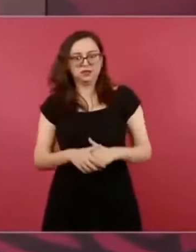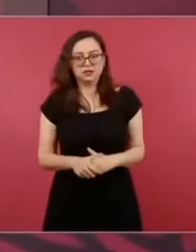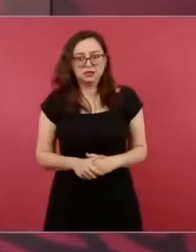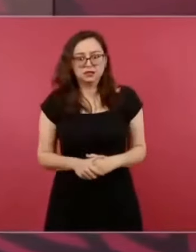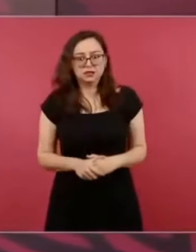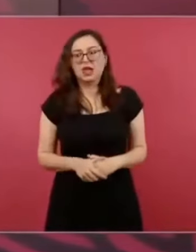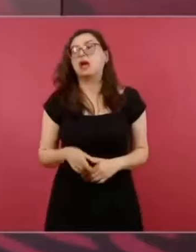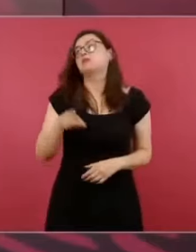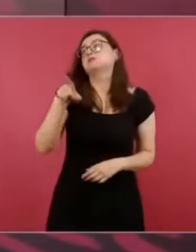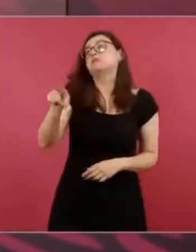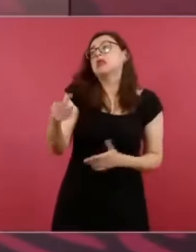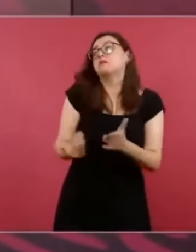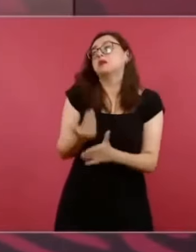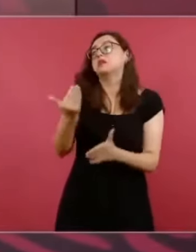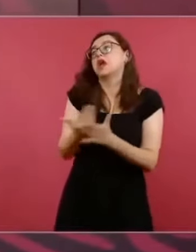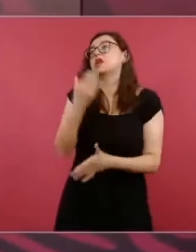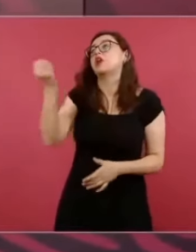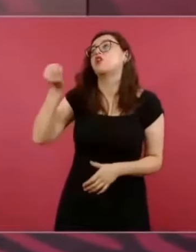Universal,